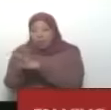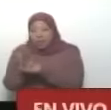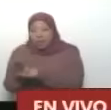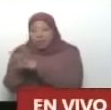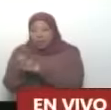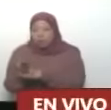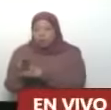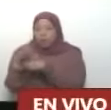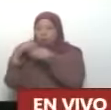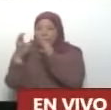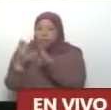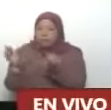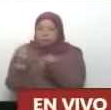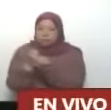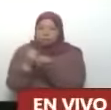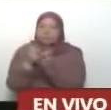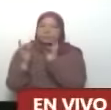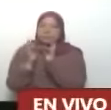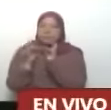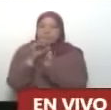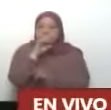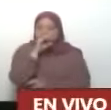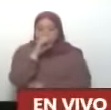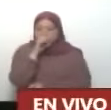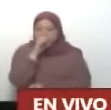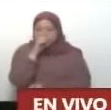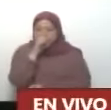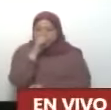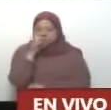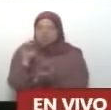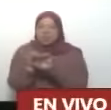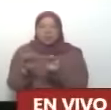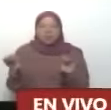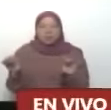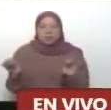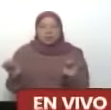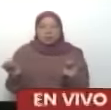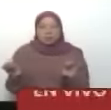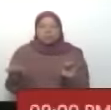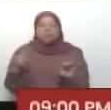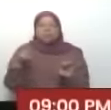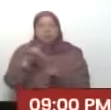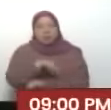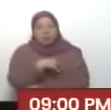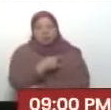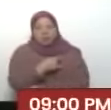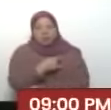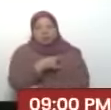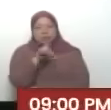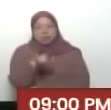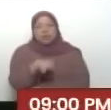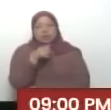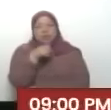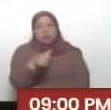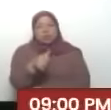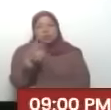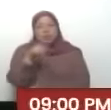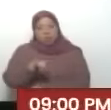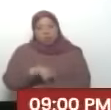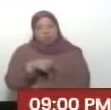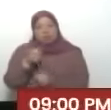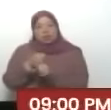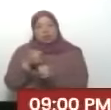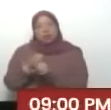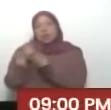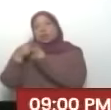También tenemos y contamos con lo que es la educación, ¿verdad?, universitaria, que también hay vértices de las